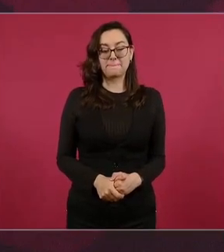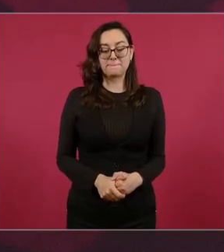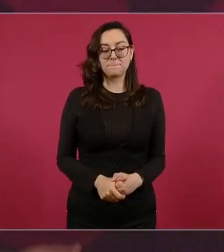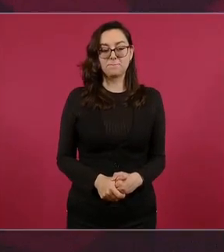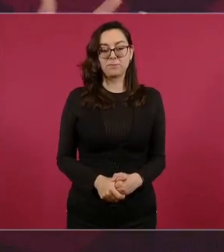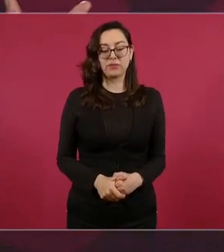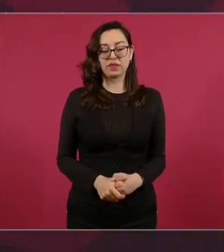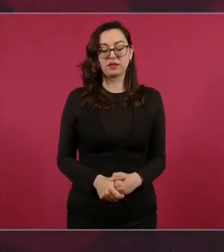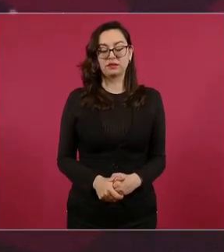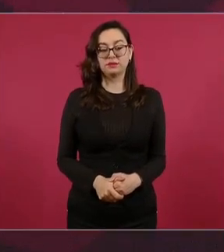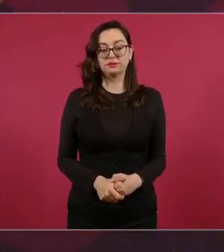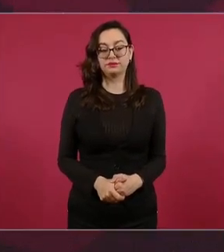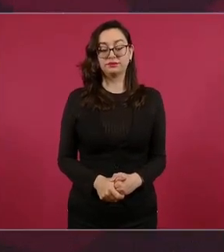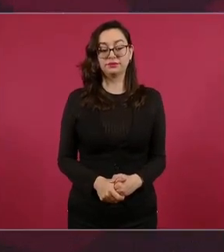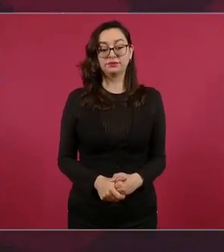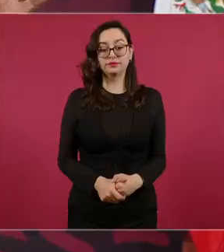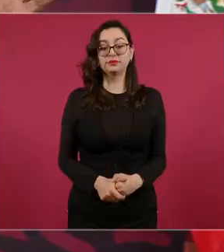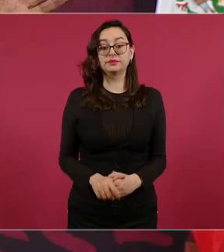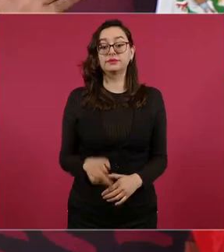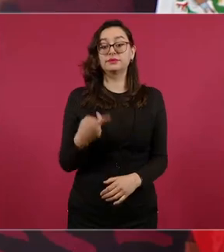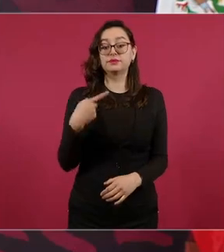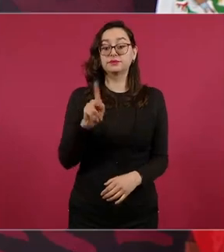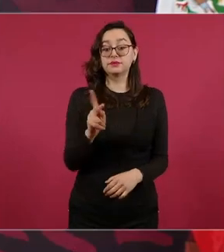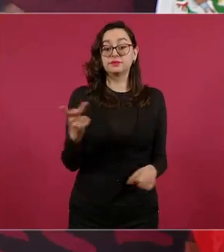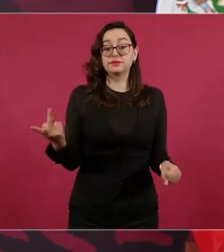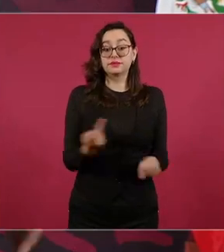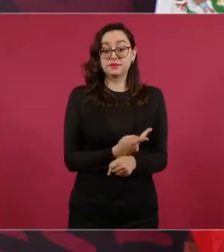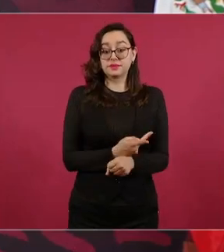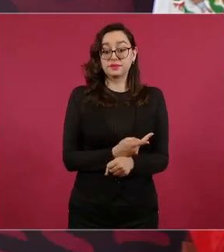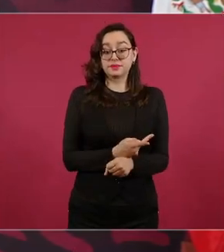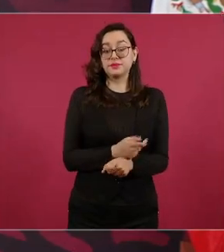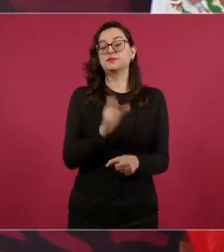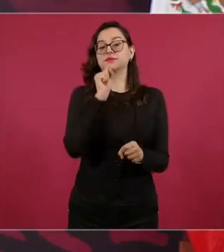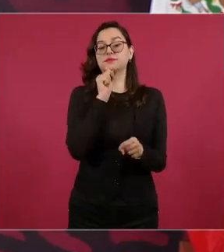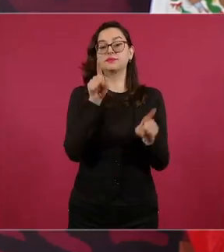pero también en ese entonces hay otra carta